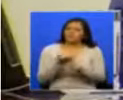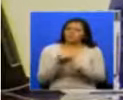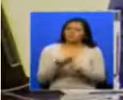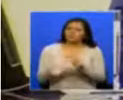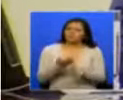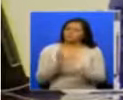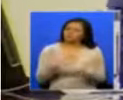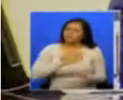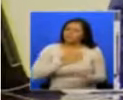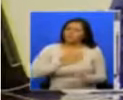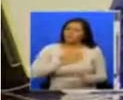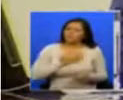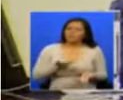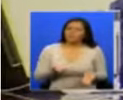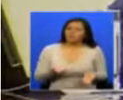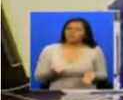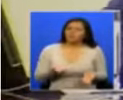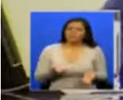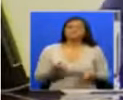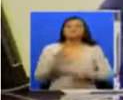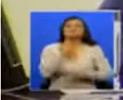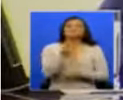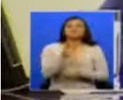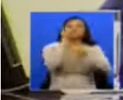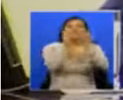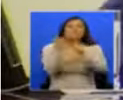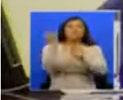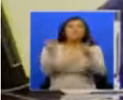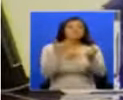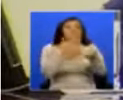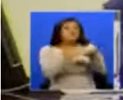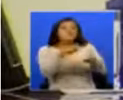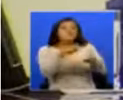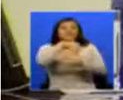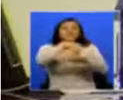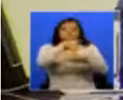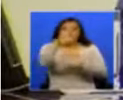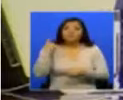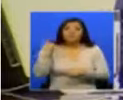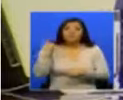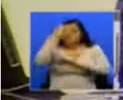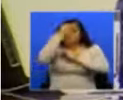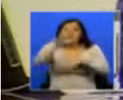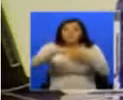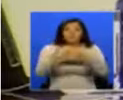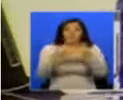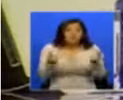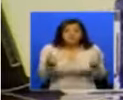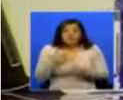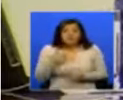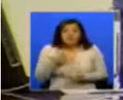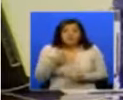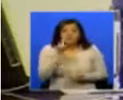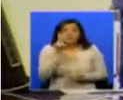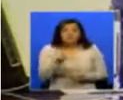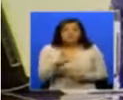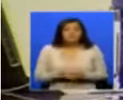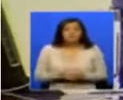nos dicen, es que por eso, si hubiéramos tenido los fondos. ¿Tiene lista la información de esos fonditos, Patricio, todavía no? Ya, para que el país